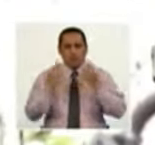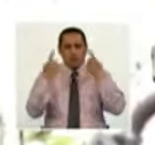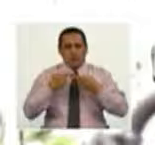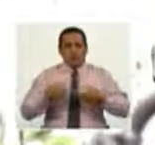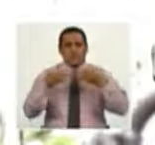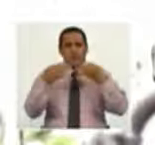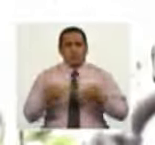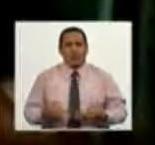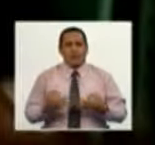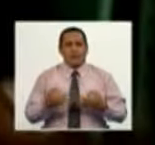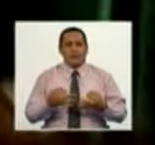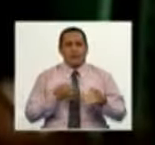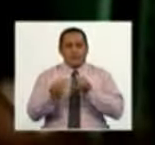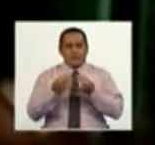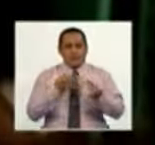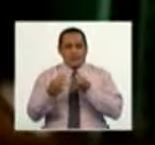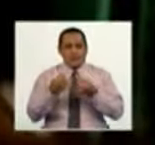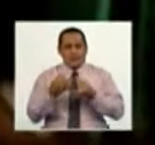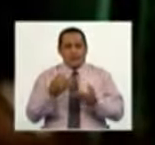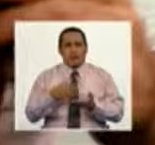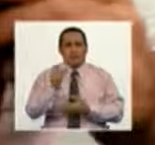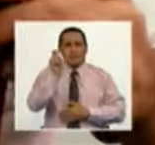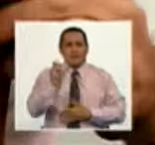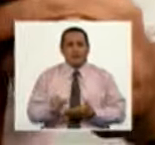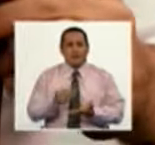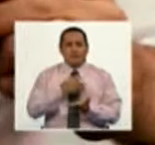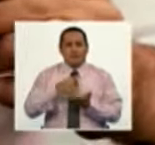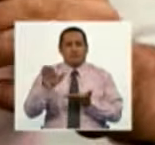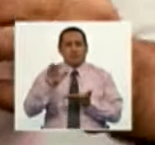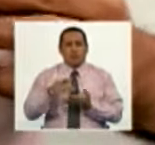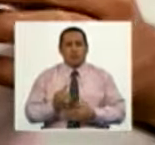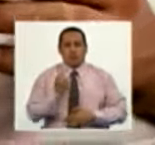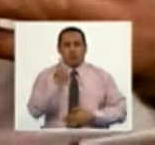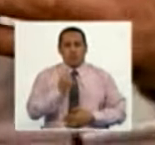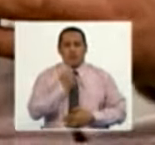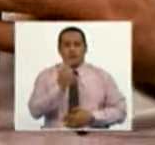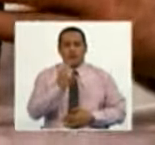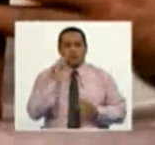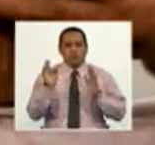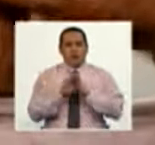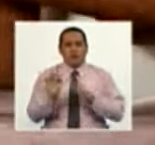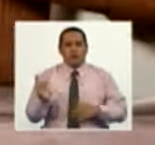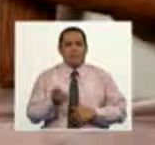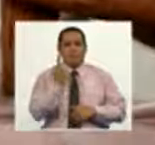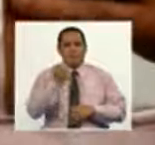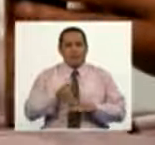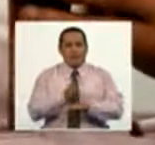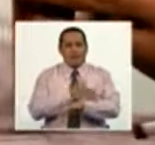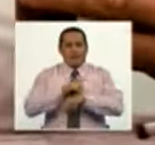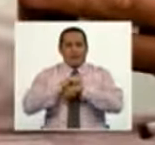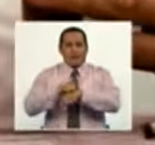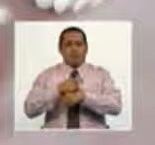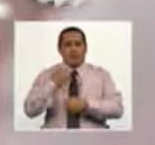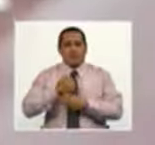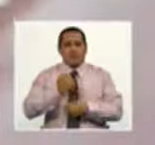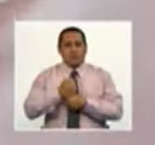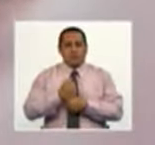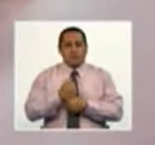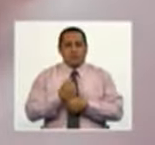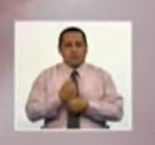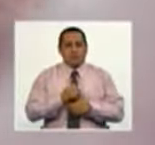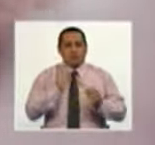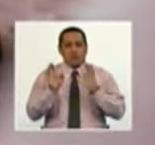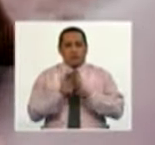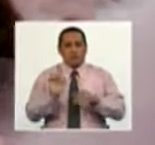de manera formal y justificada el despido. Uno de ellos es el principio de inmediatez